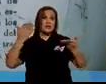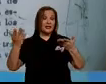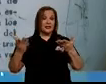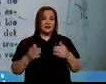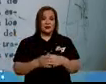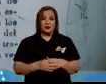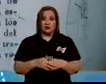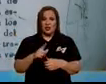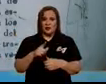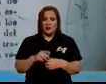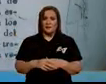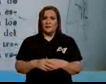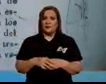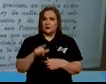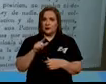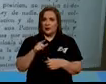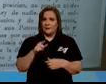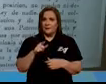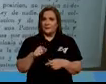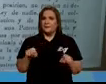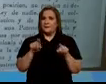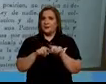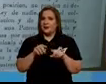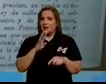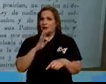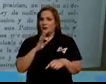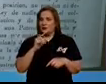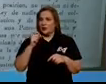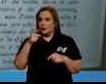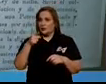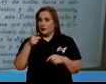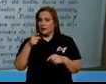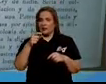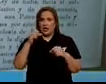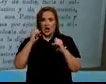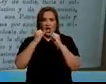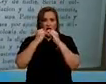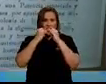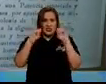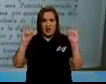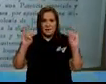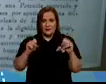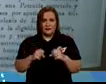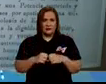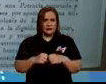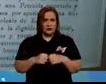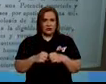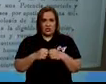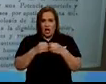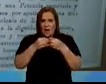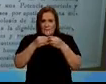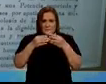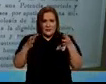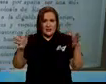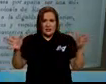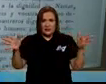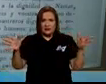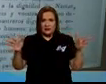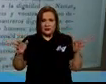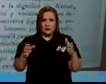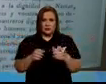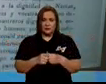se planteaba la independencia de Panamá. El periódico planteaba abiertamente la independencia de Panamá, de España.